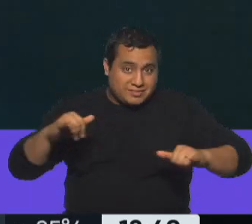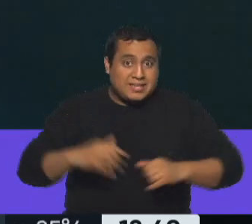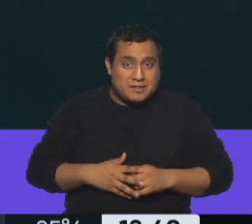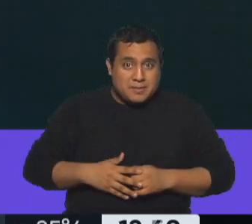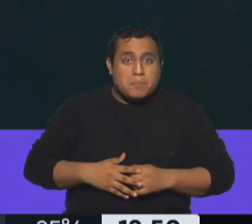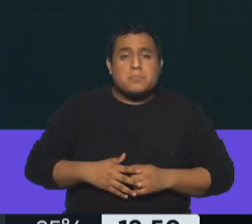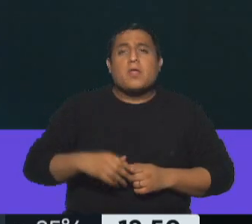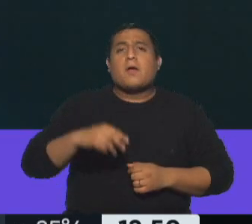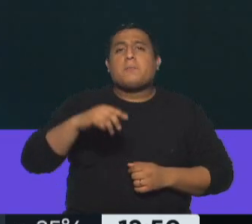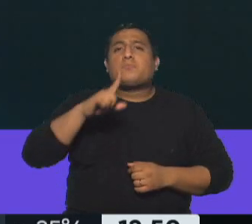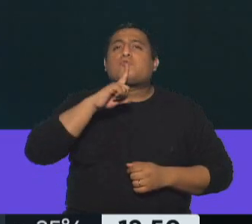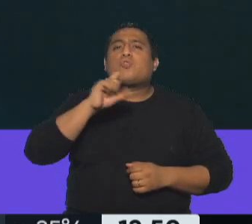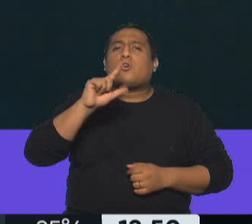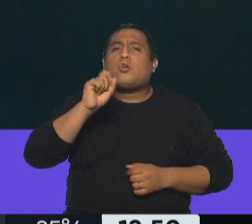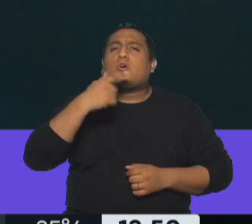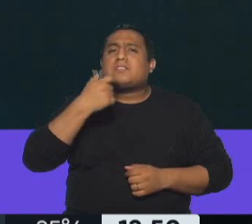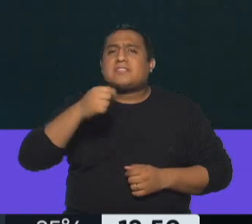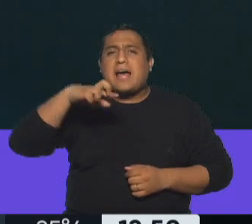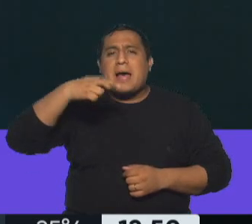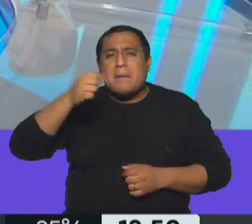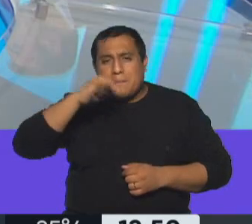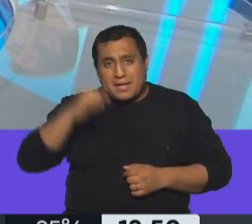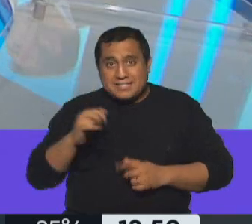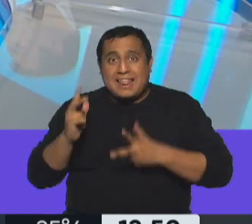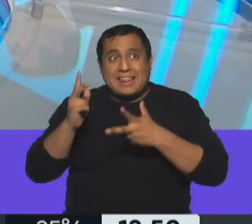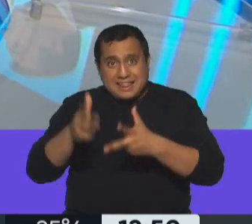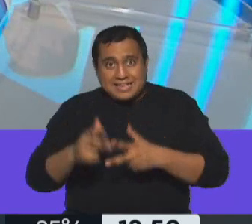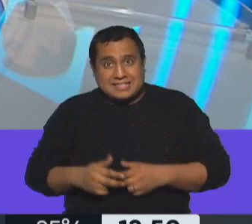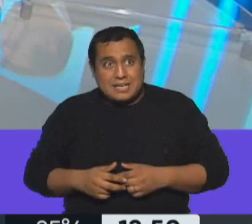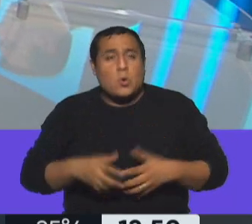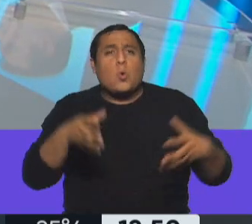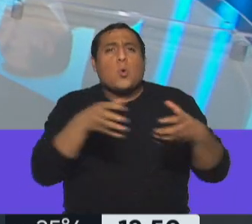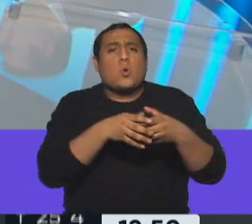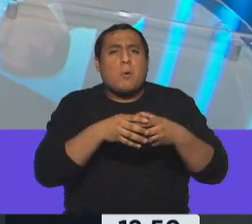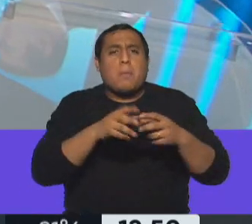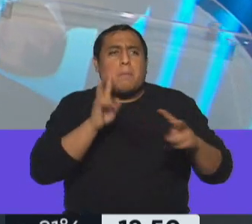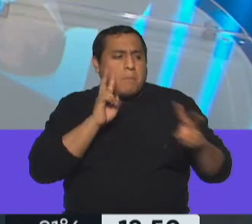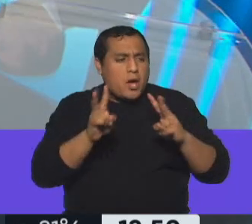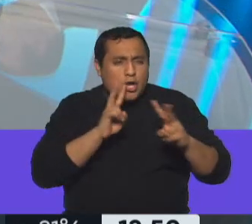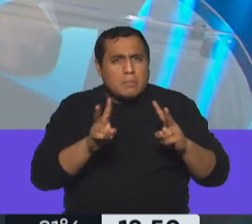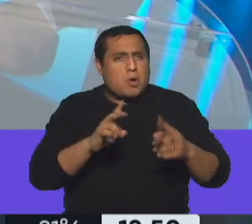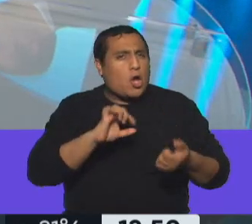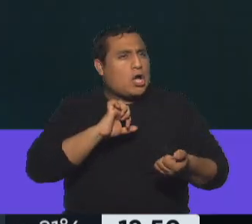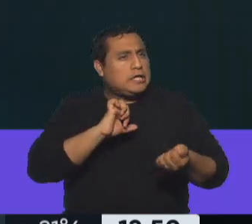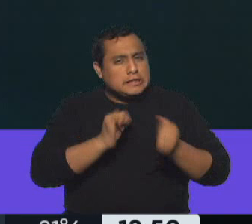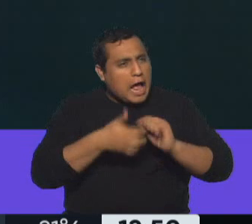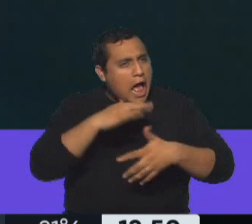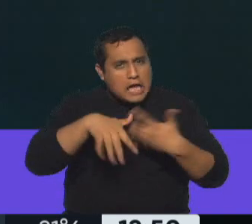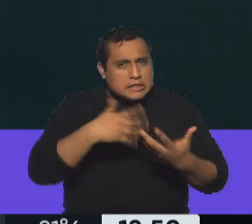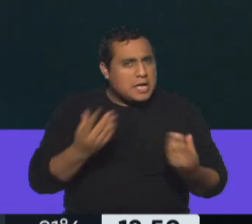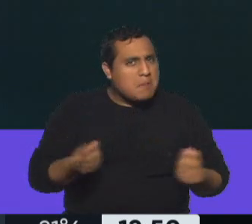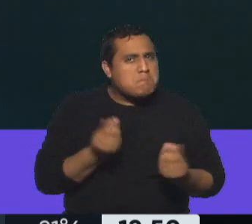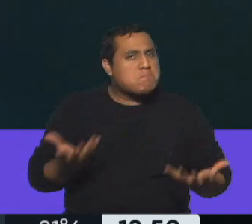de todos victoria tolosa pas diciendo que en el peronismo segar cha digo se generó un revuelo que a mí me llama la atención